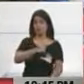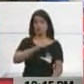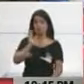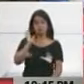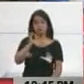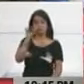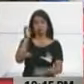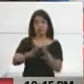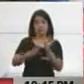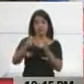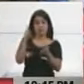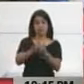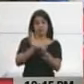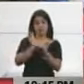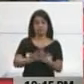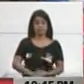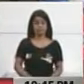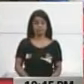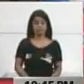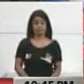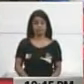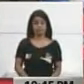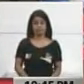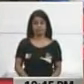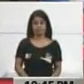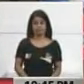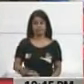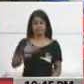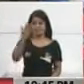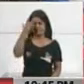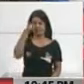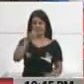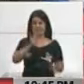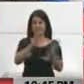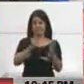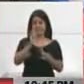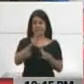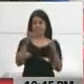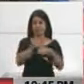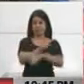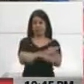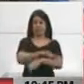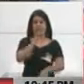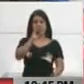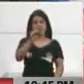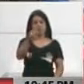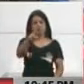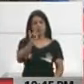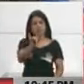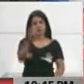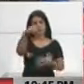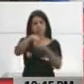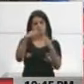Menos mal que se murió. Así es la derecha. Señoras, Señora, que usted está en su casa.